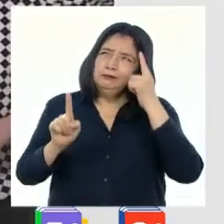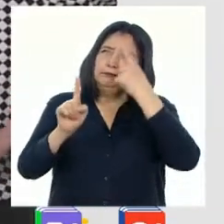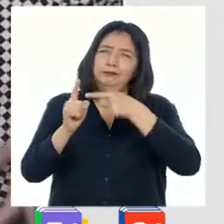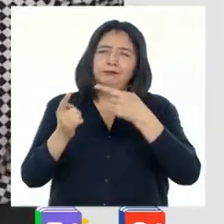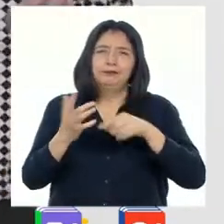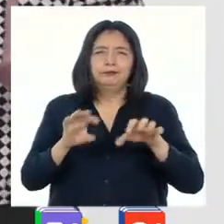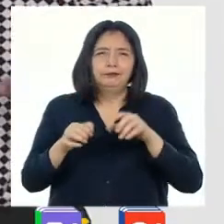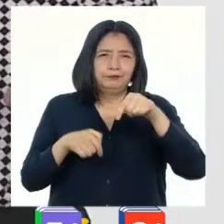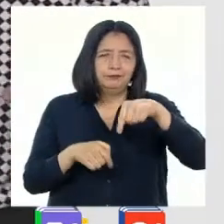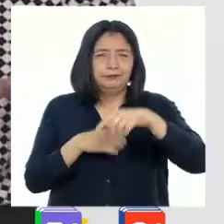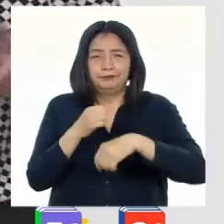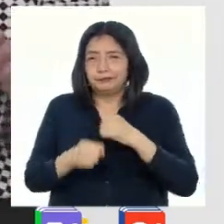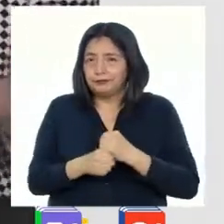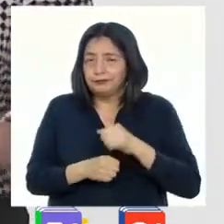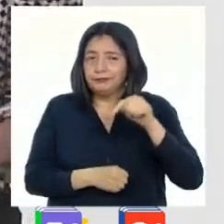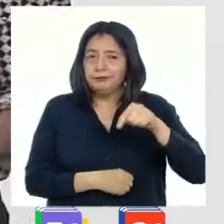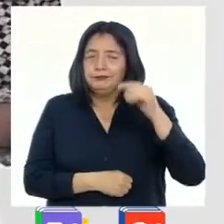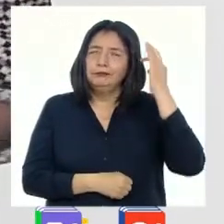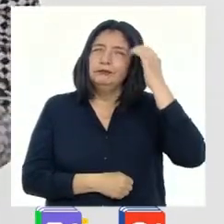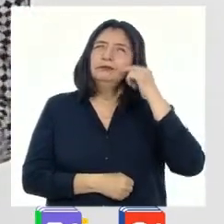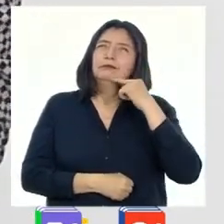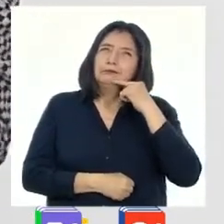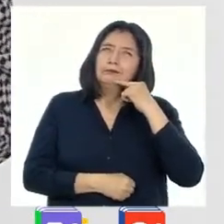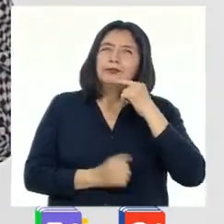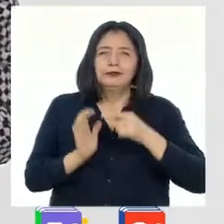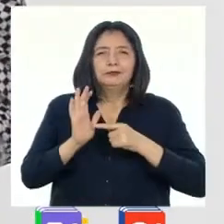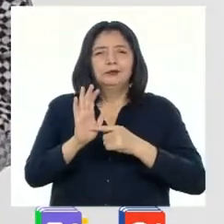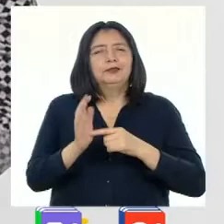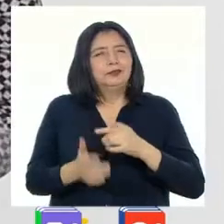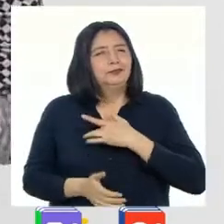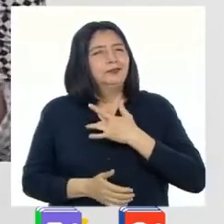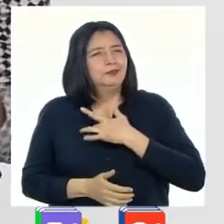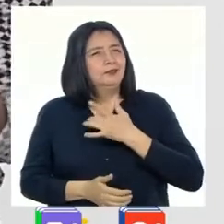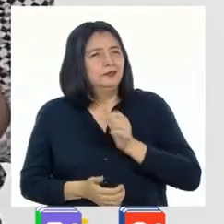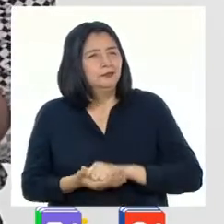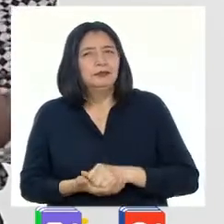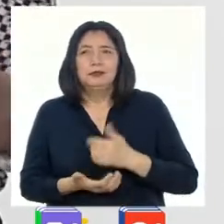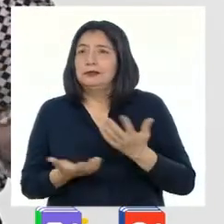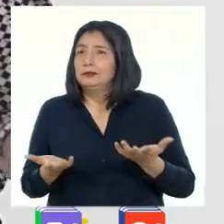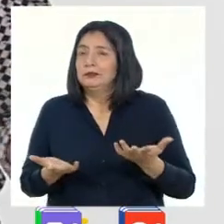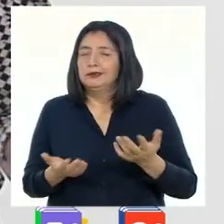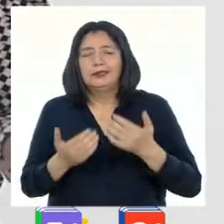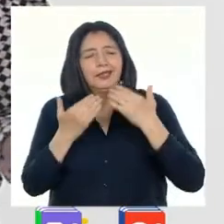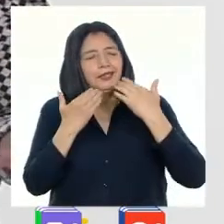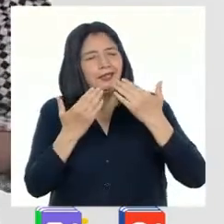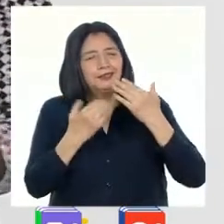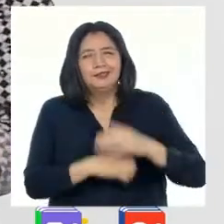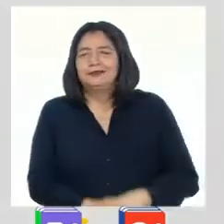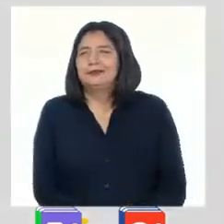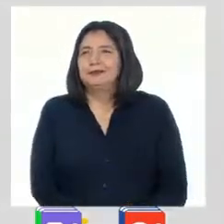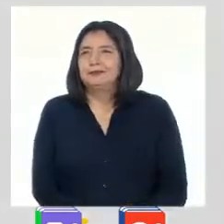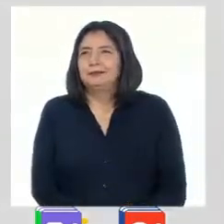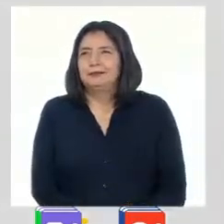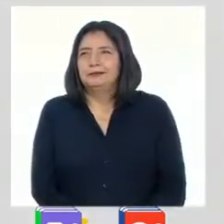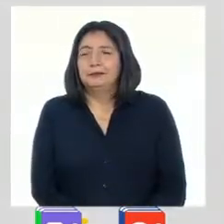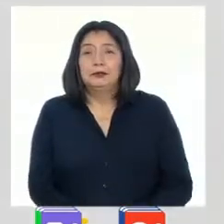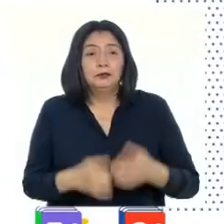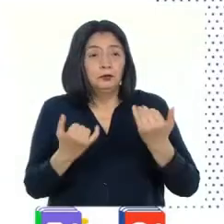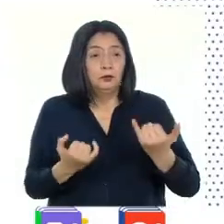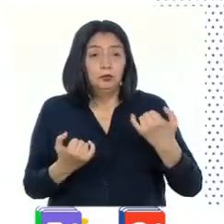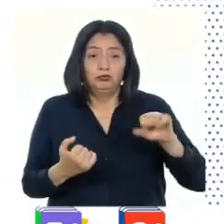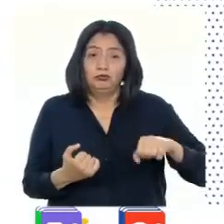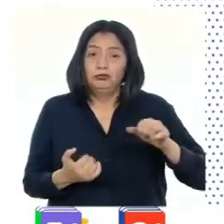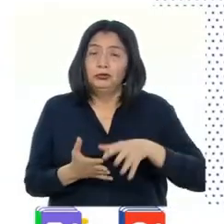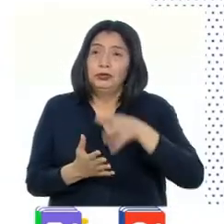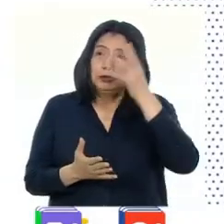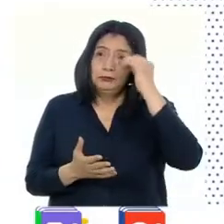este año. Y esa reflexión nos ha llevado a expresar muchos sentimientos, entre ellos, el agradecimiento. Hoy aprendimos